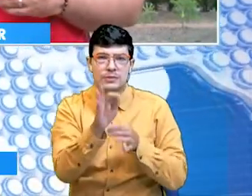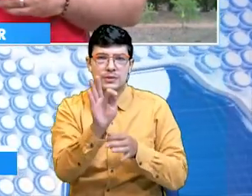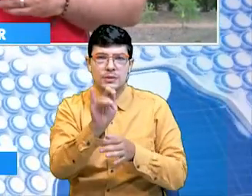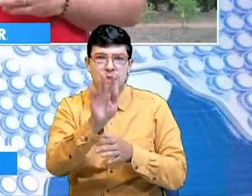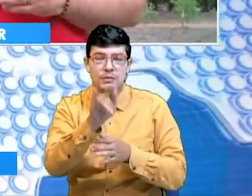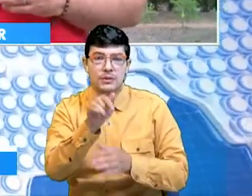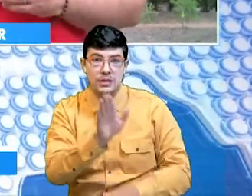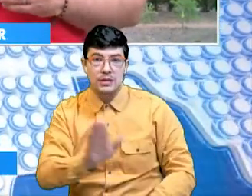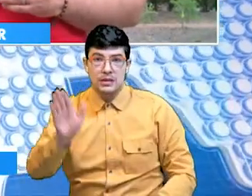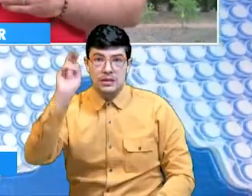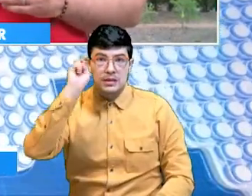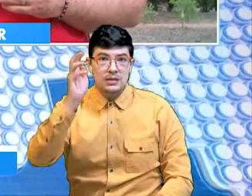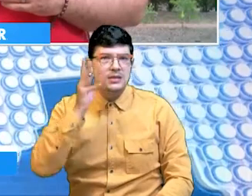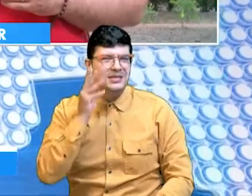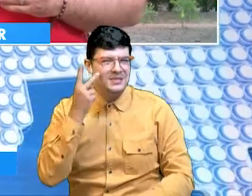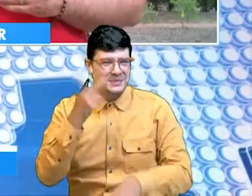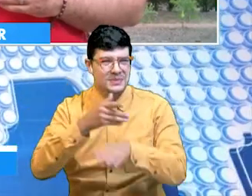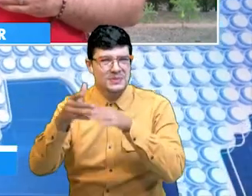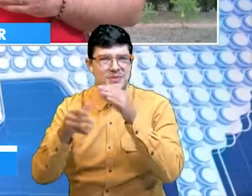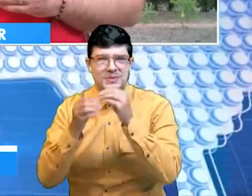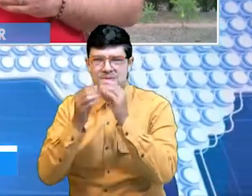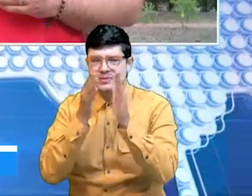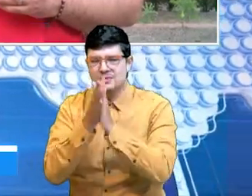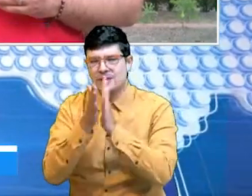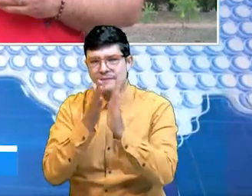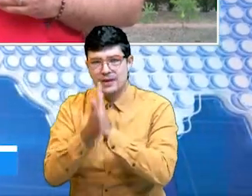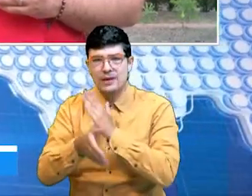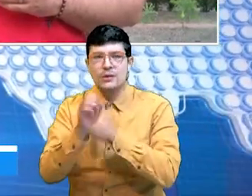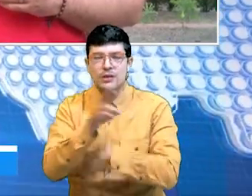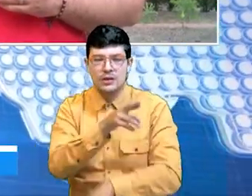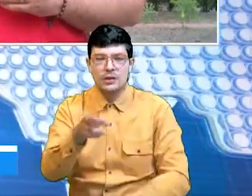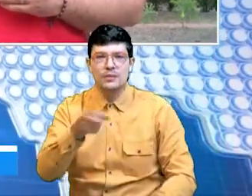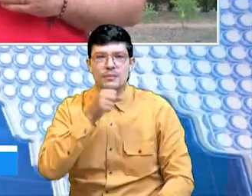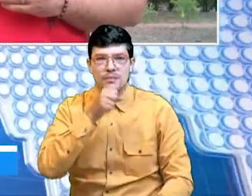Compañeros, hasta aquí toda la información. Sigan ustedes con más Oriente Noticias. Muy buenas tardes.